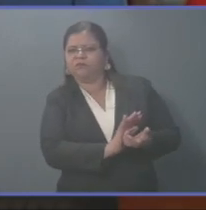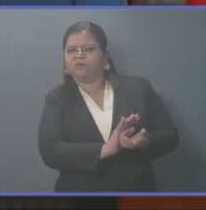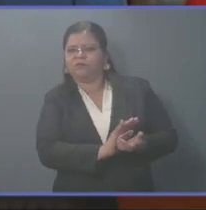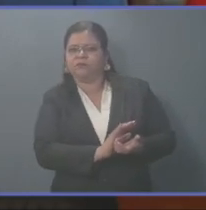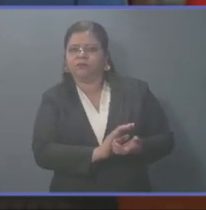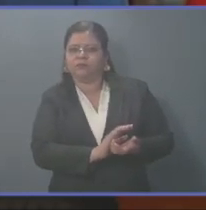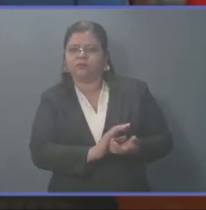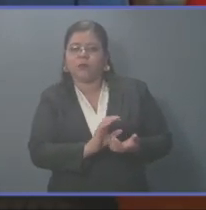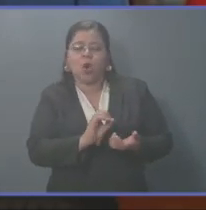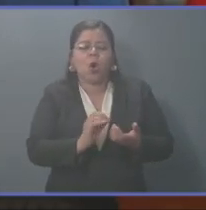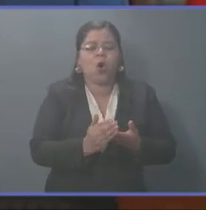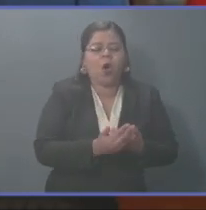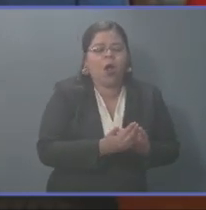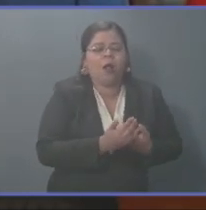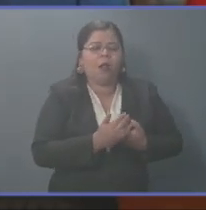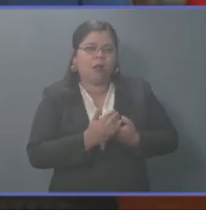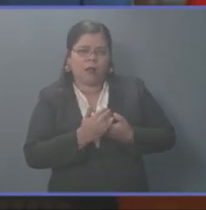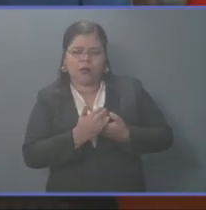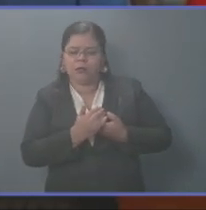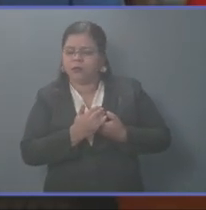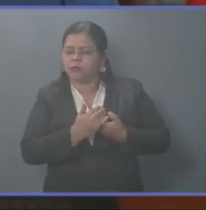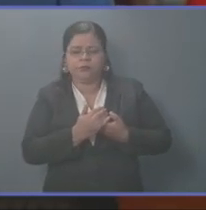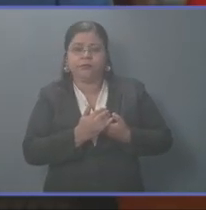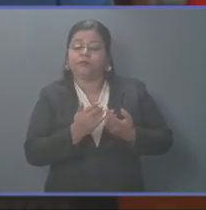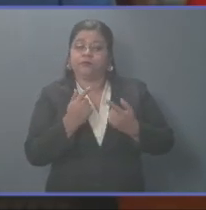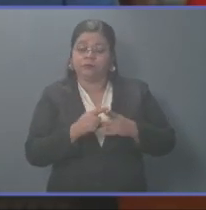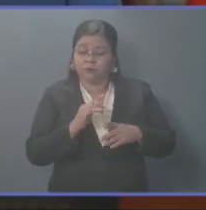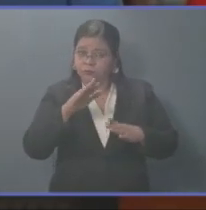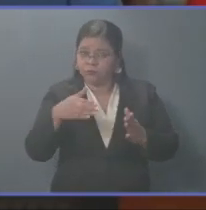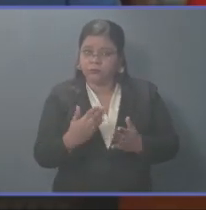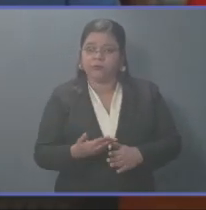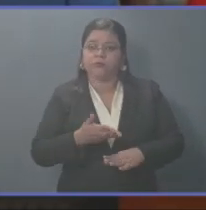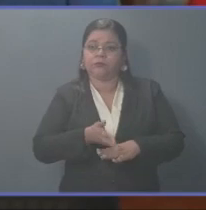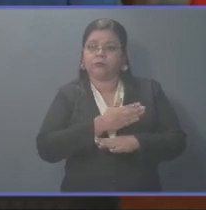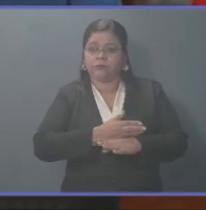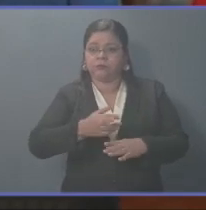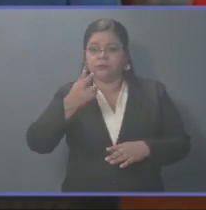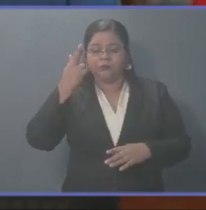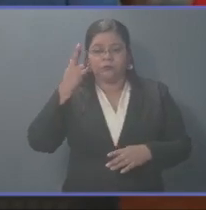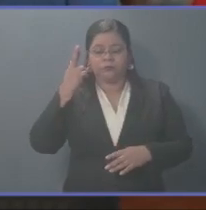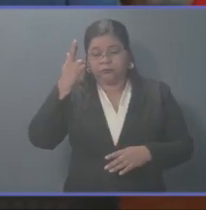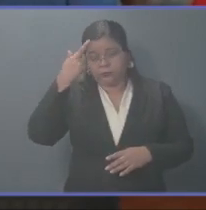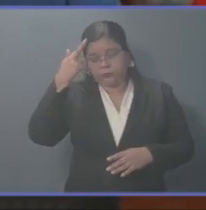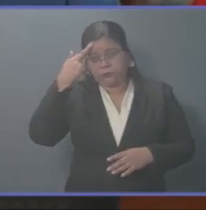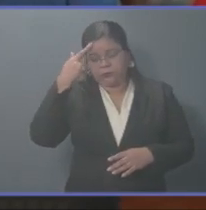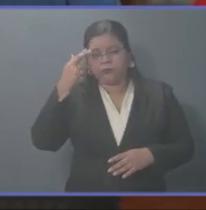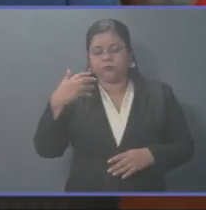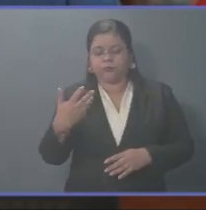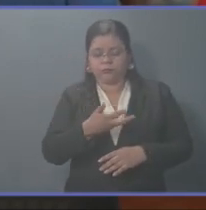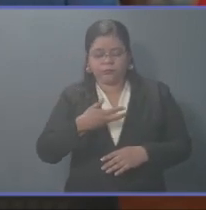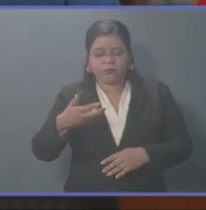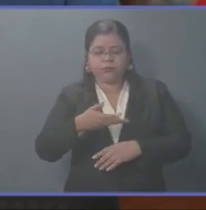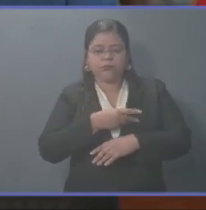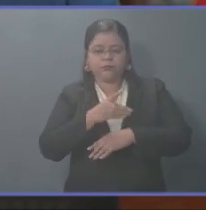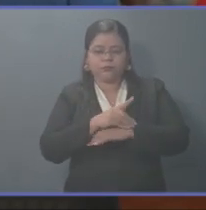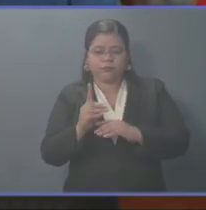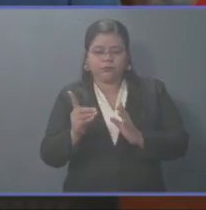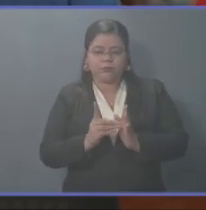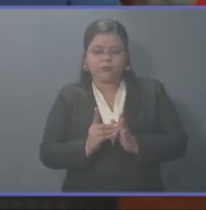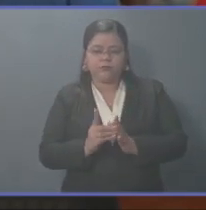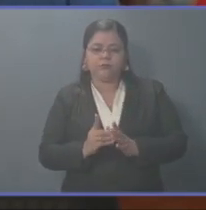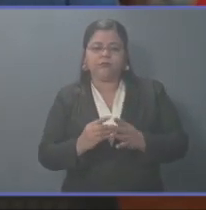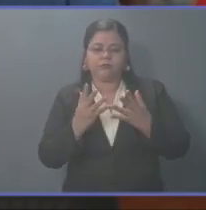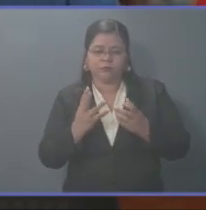preferencia. También dice que en razón de lo antes expuesto, como diputadas y diputados, con el objetivo de